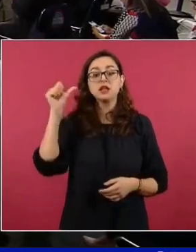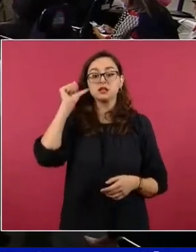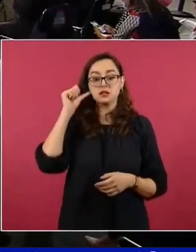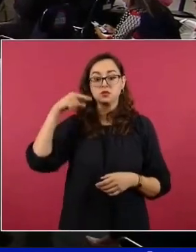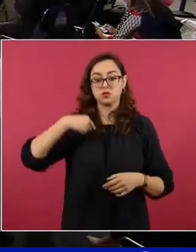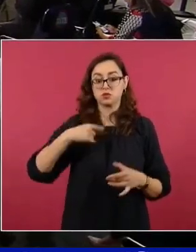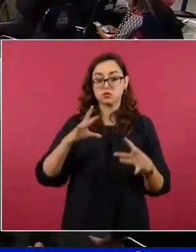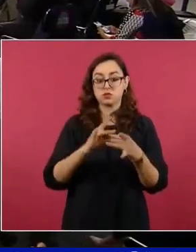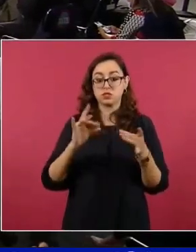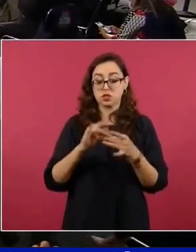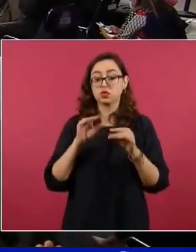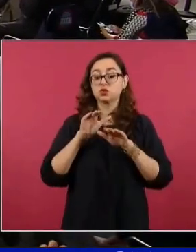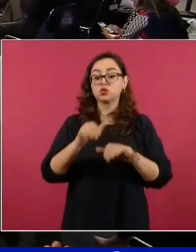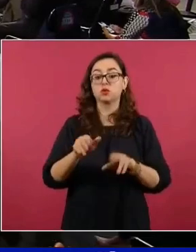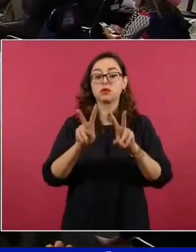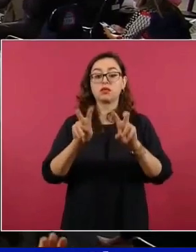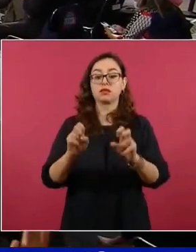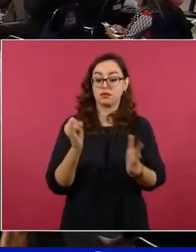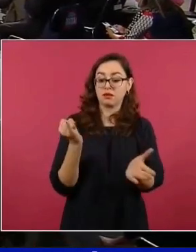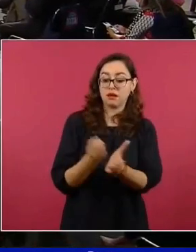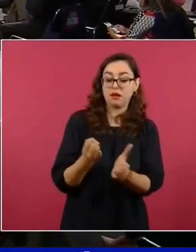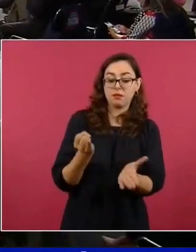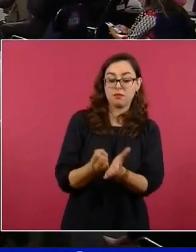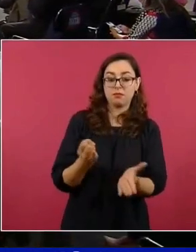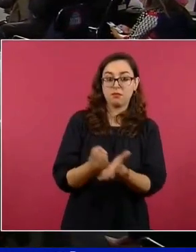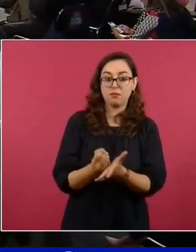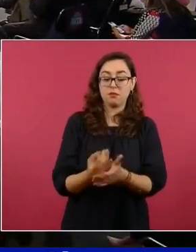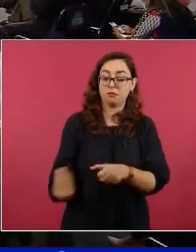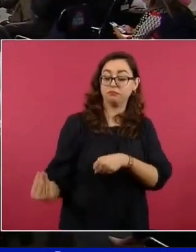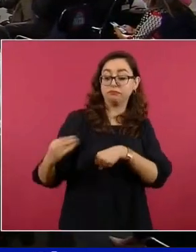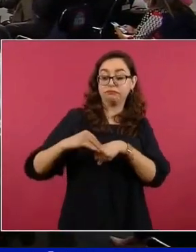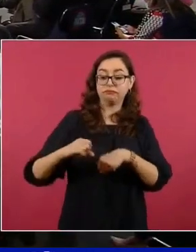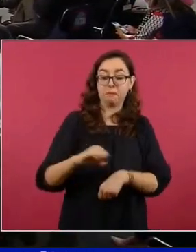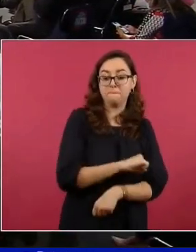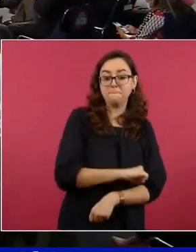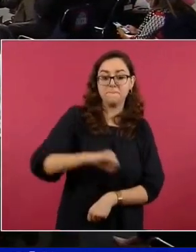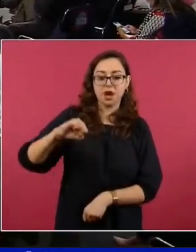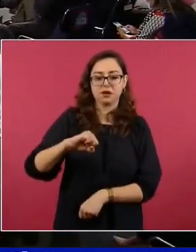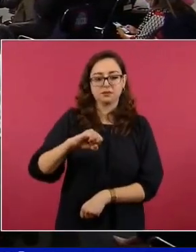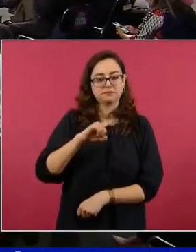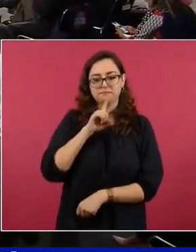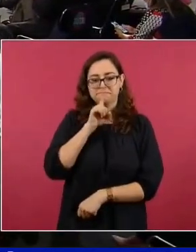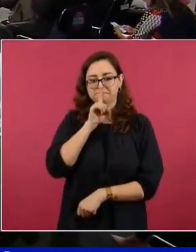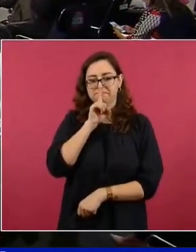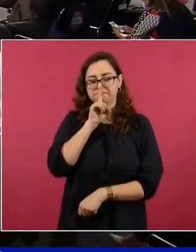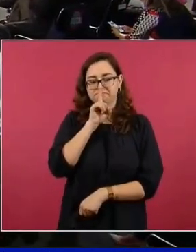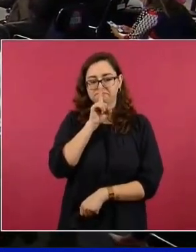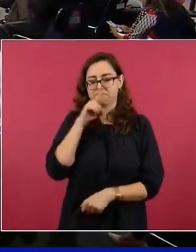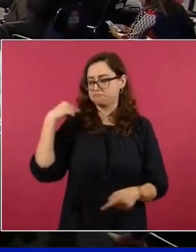impuestos, porque además de que afecta